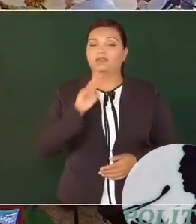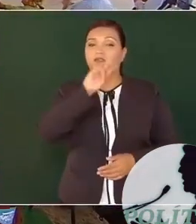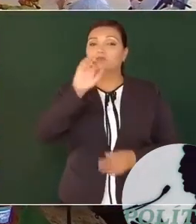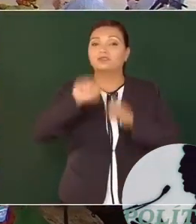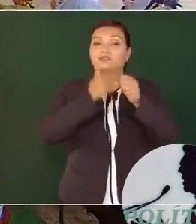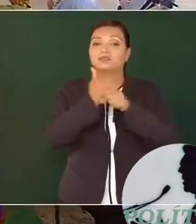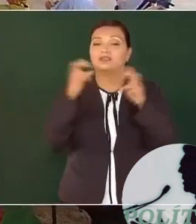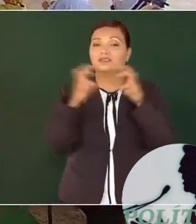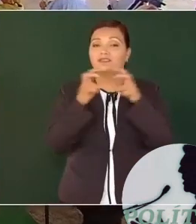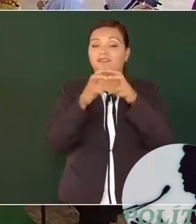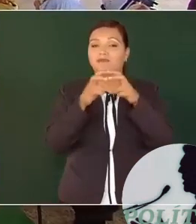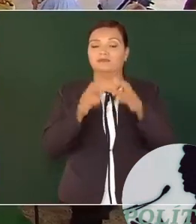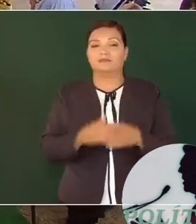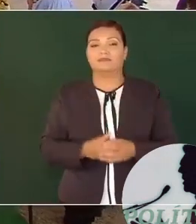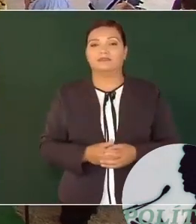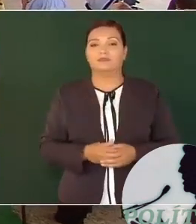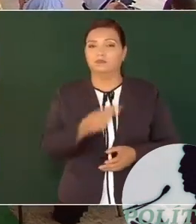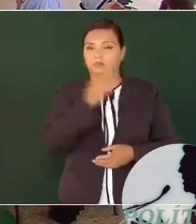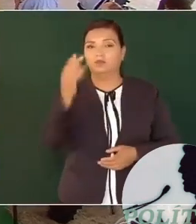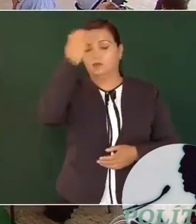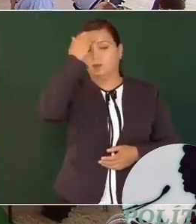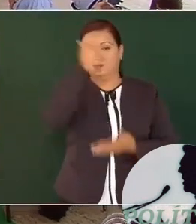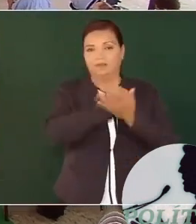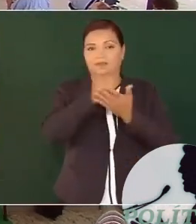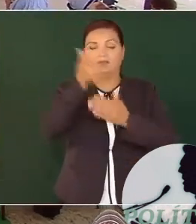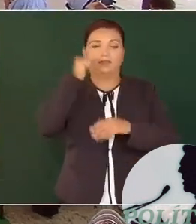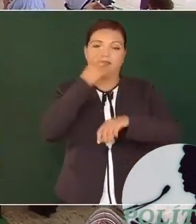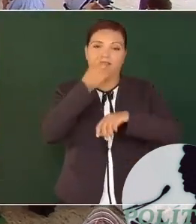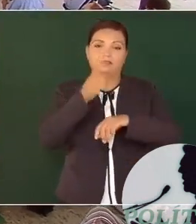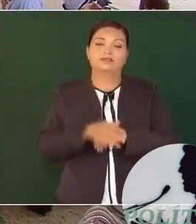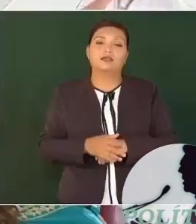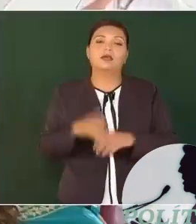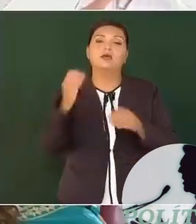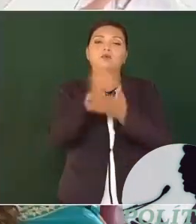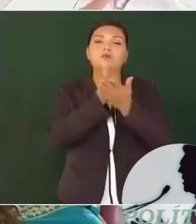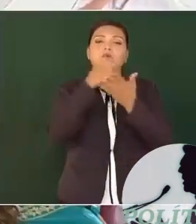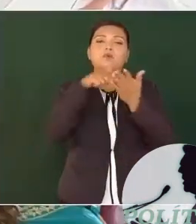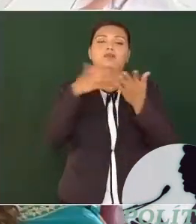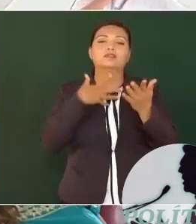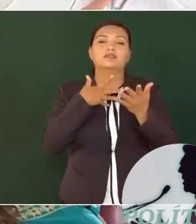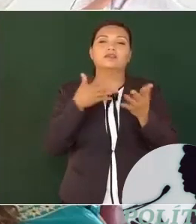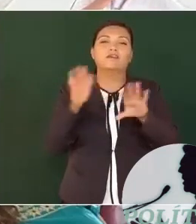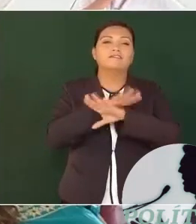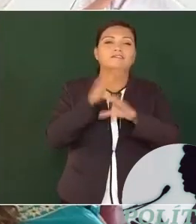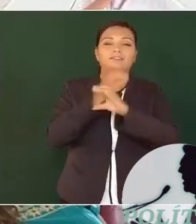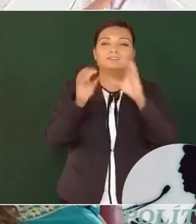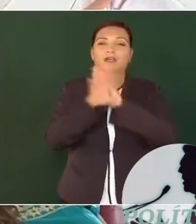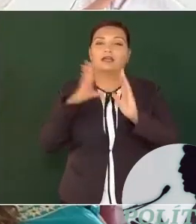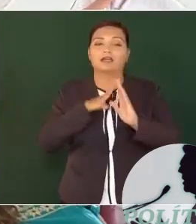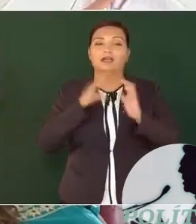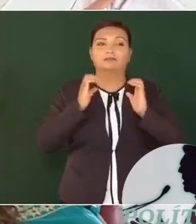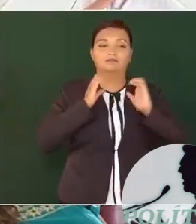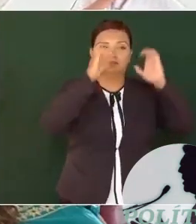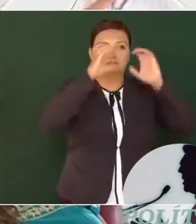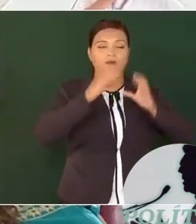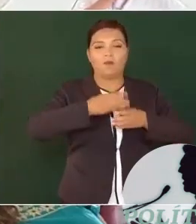de Tampico. Usted conoce la ciudad, ayer lo decían, una ciudad que tiene, digamos, contrastes, ¿no? Por ejemplo, hay una estatua de Porfirio